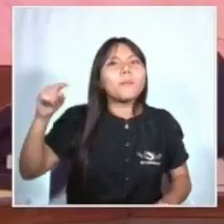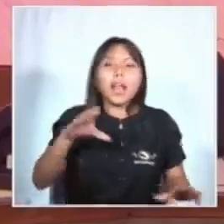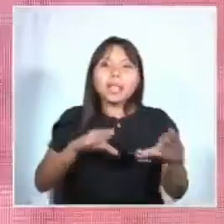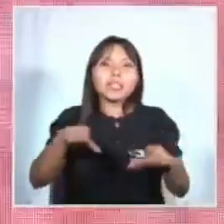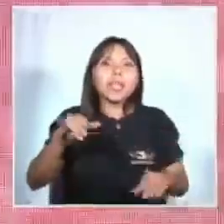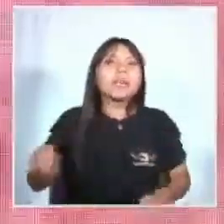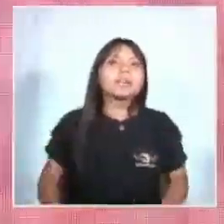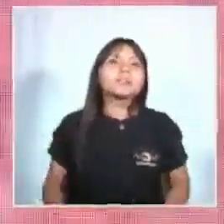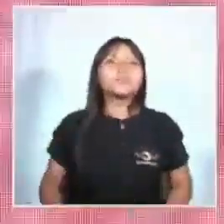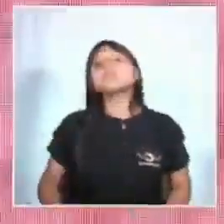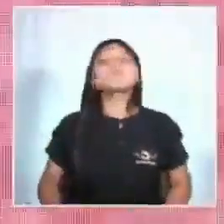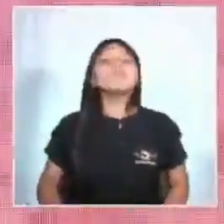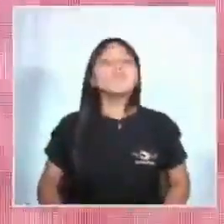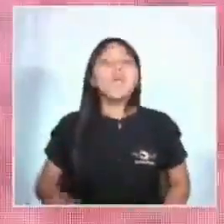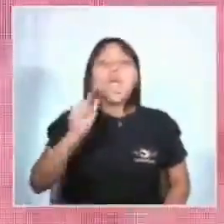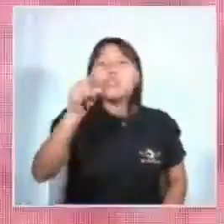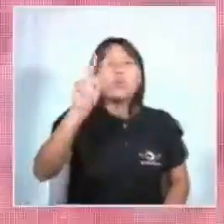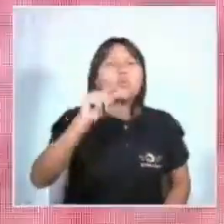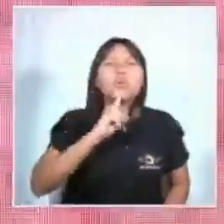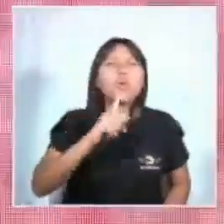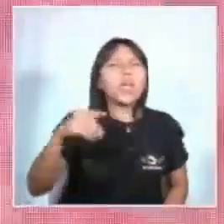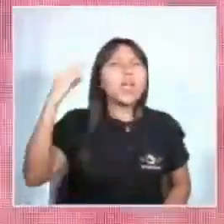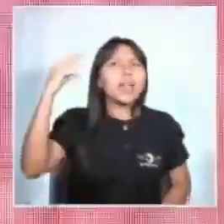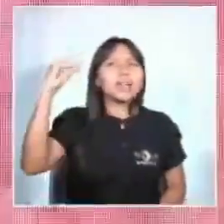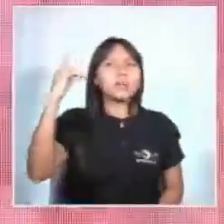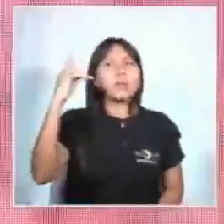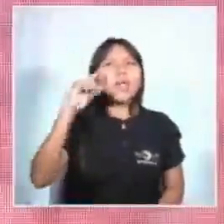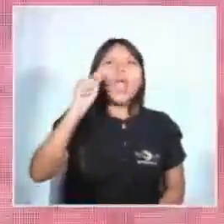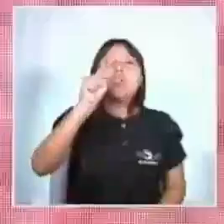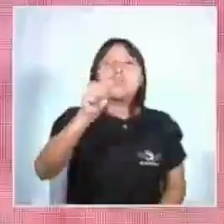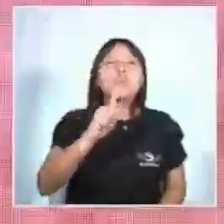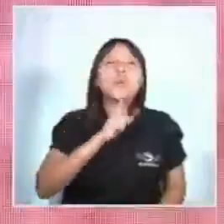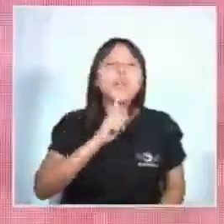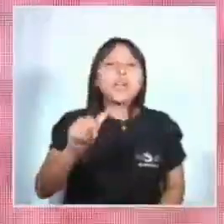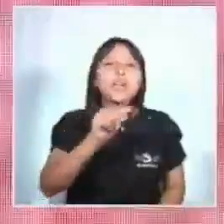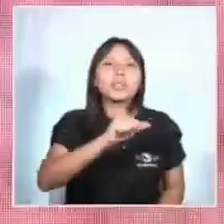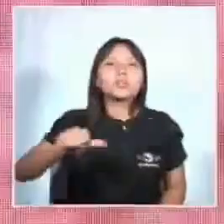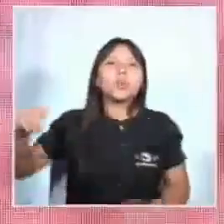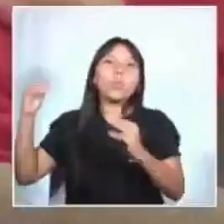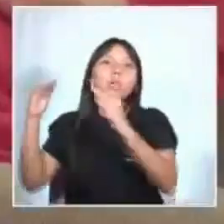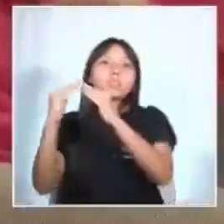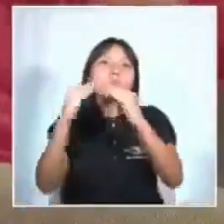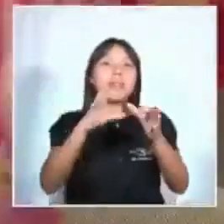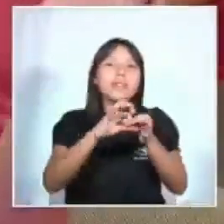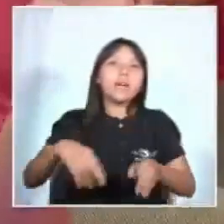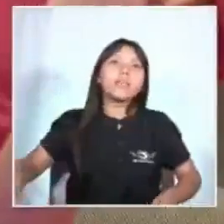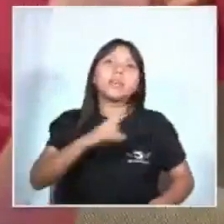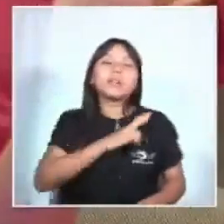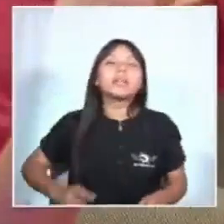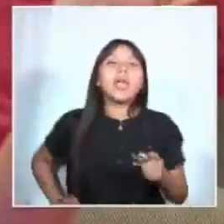En esta tarde te digo, tú no eres boliviana, tú eres una ciudadana del reino.